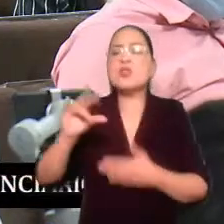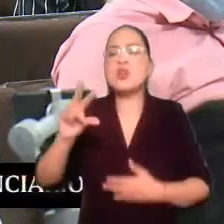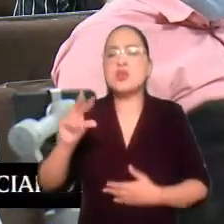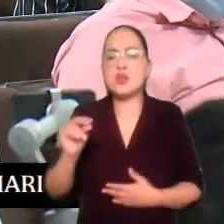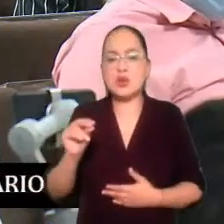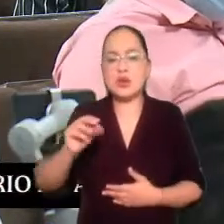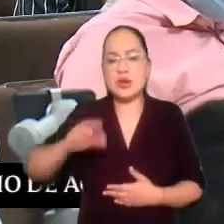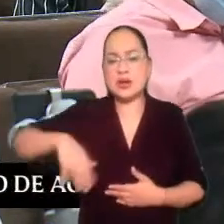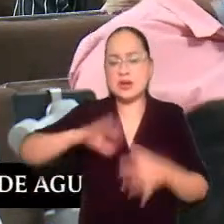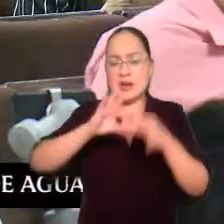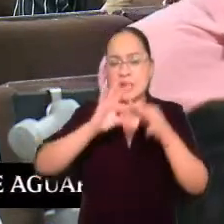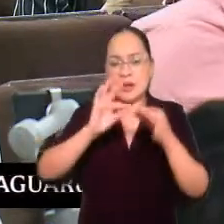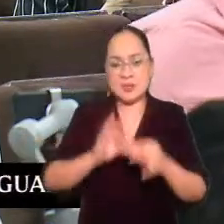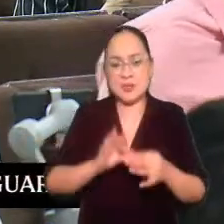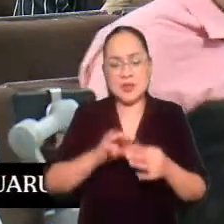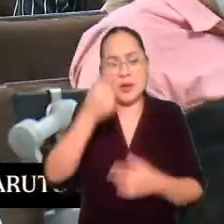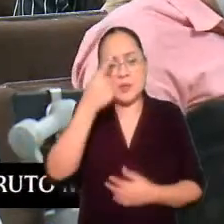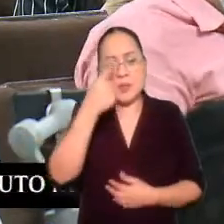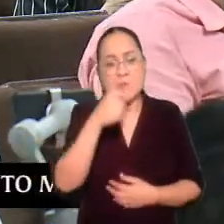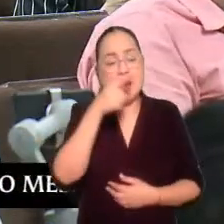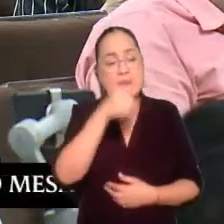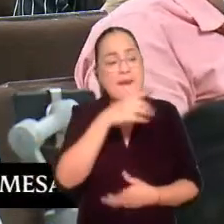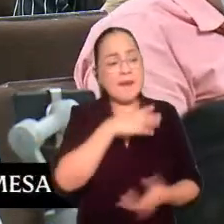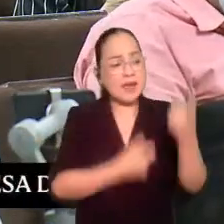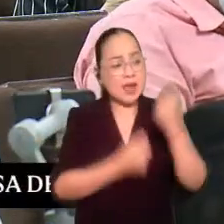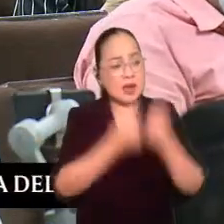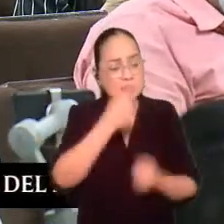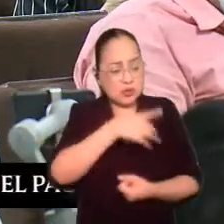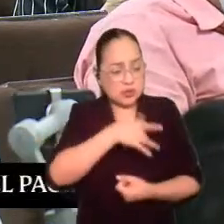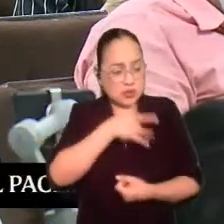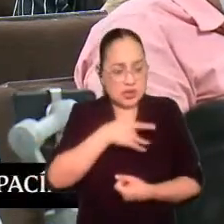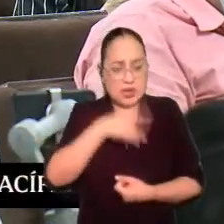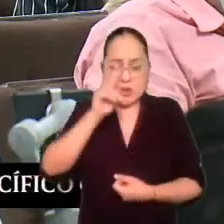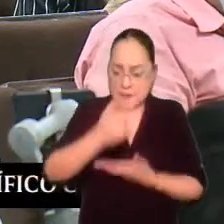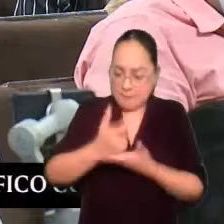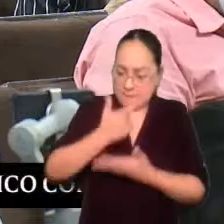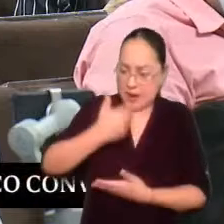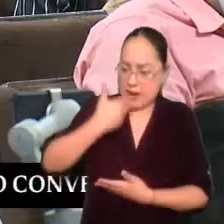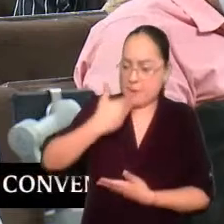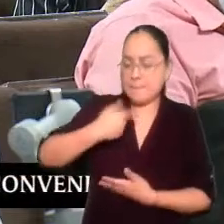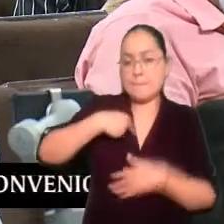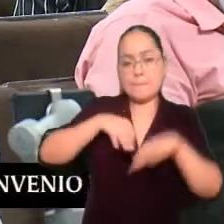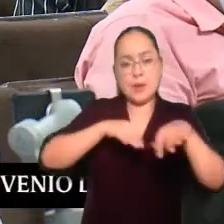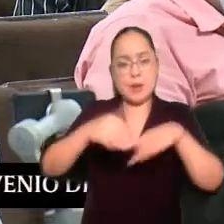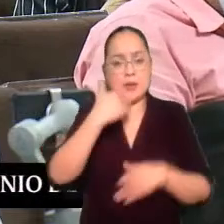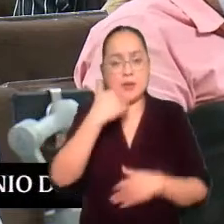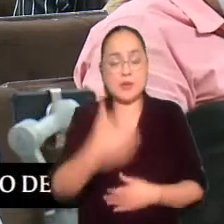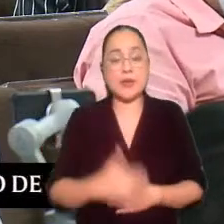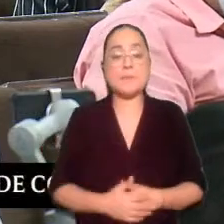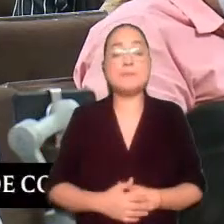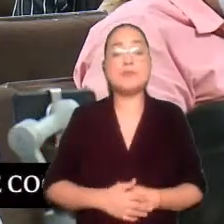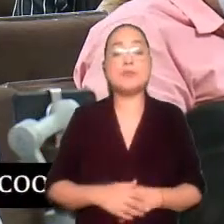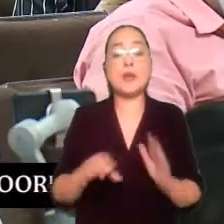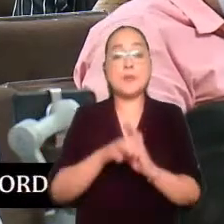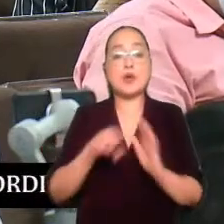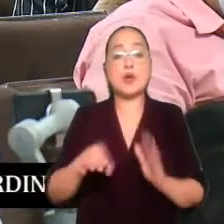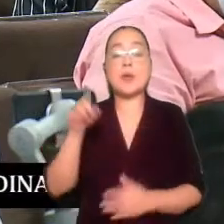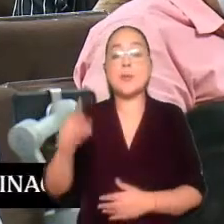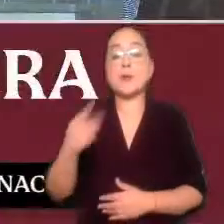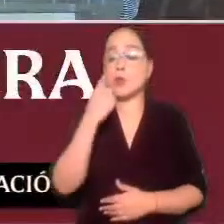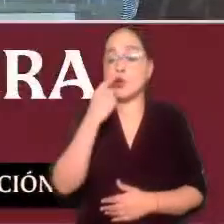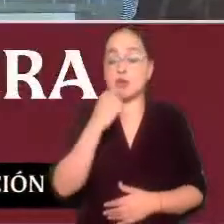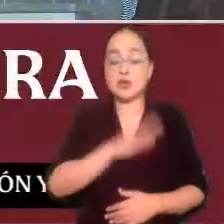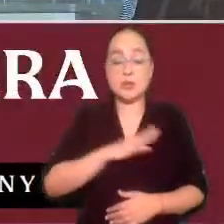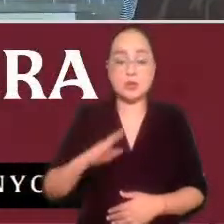pues de alguna manera se sientan más comprometidos. ¿Y cómo se le va a hacer en el caso de las policías municipales como de